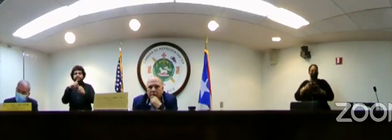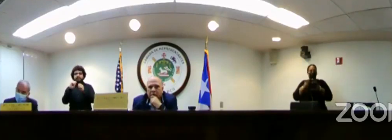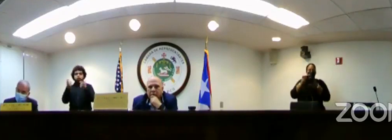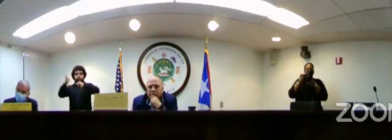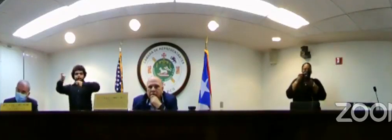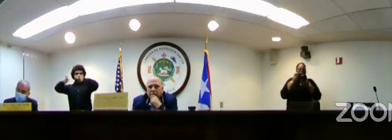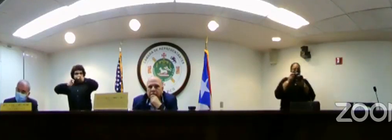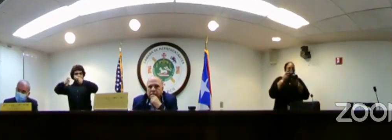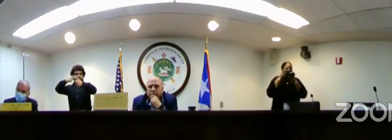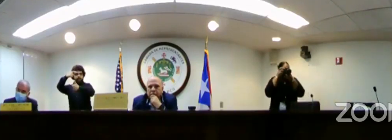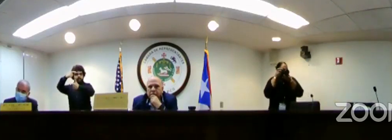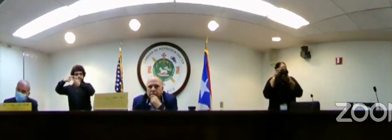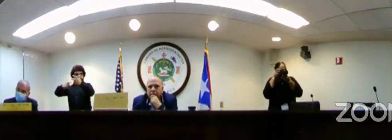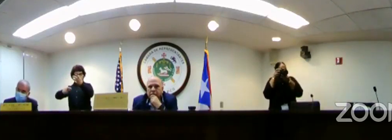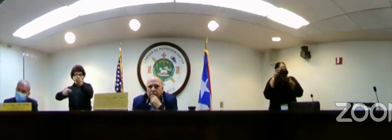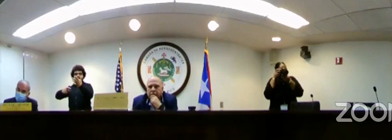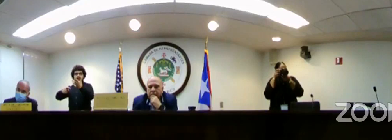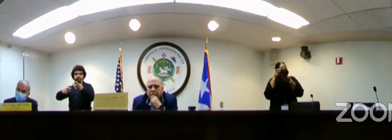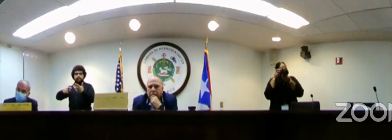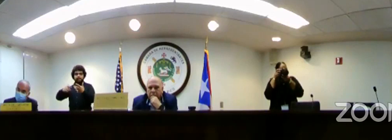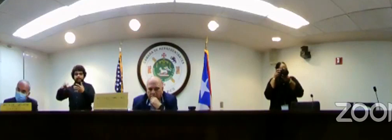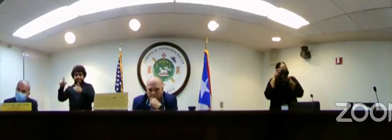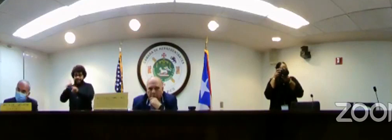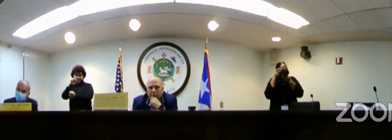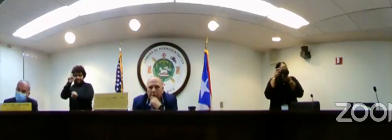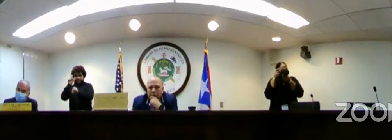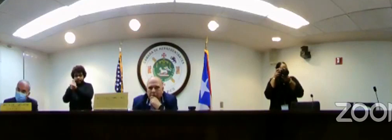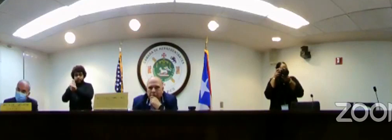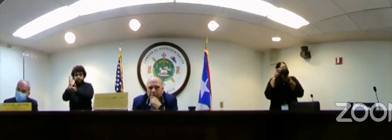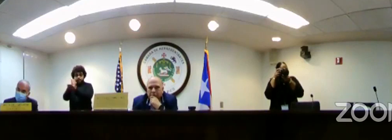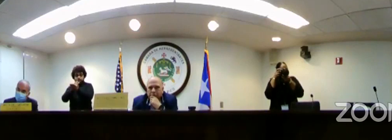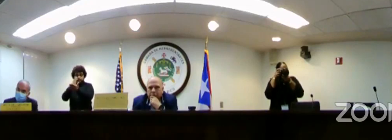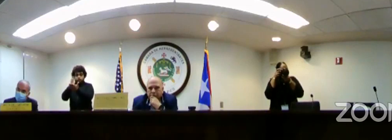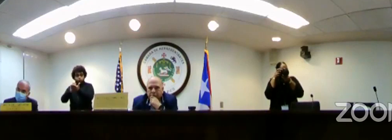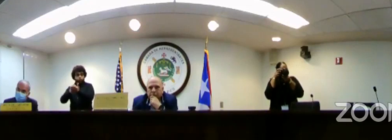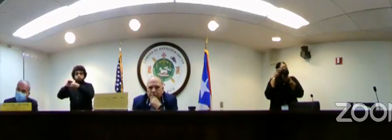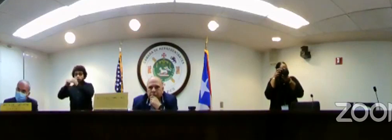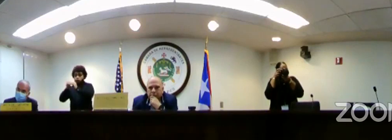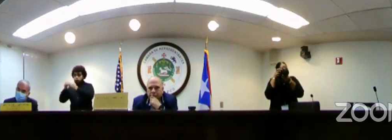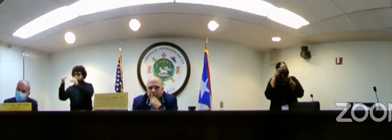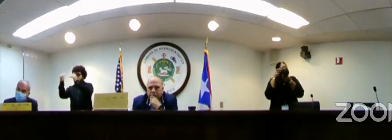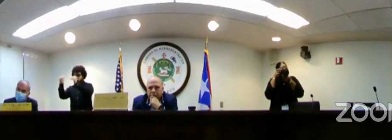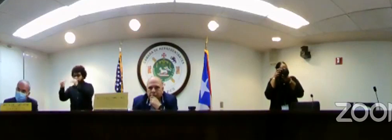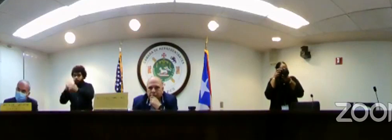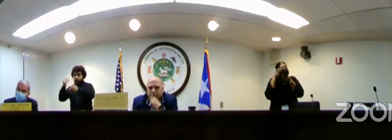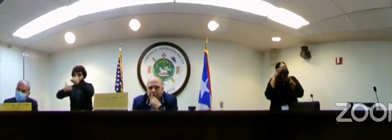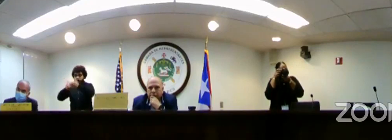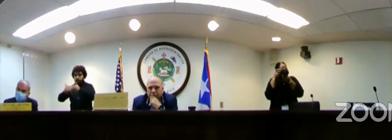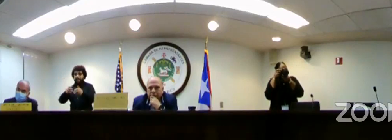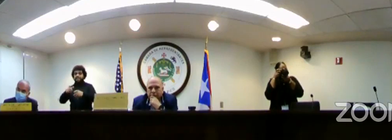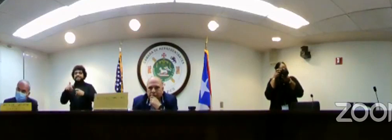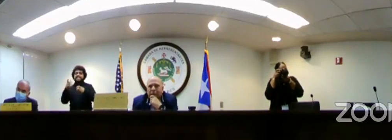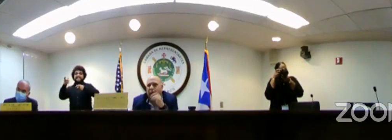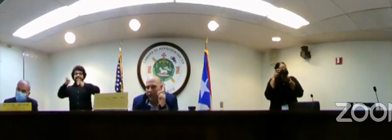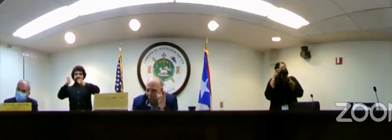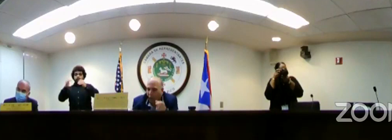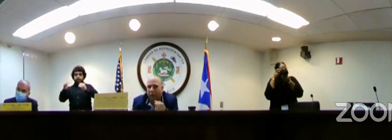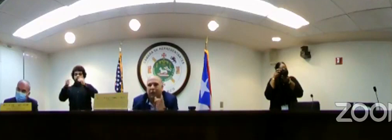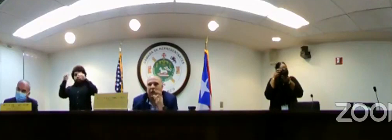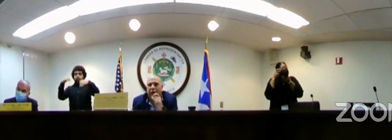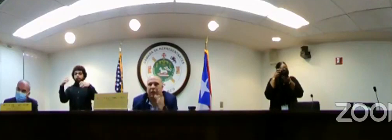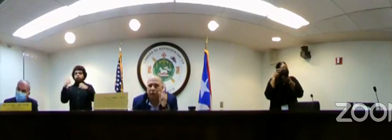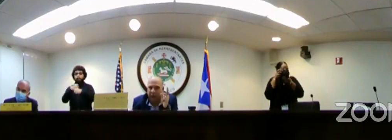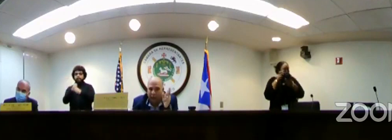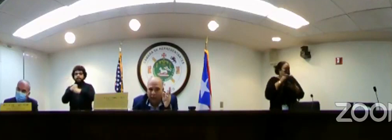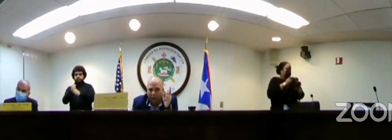presente. El que exactamente hace el presupuesto, hace los números y lo confecciona, es el subdirector ejecutivo de operaciones, Fernando Padilla. Eso es lo